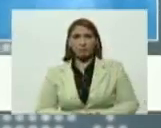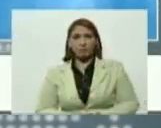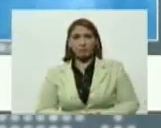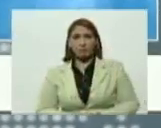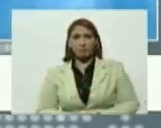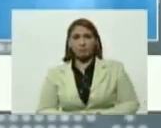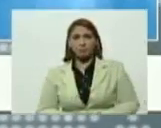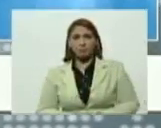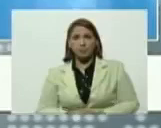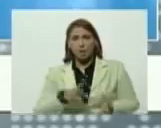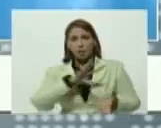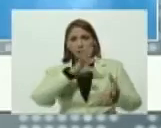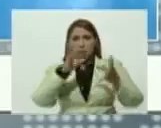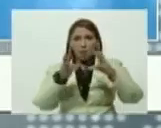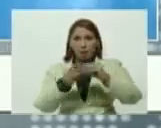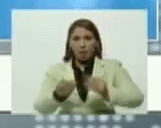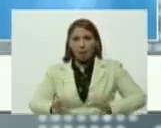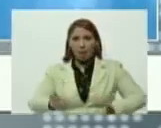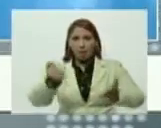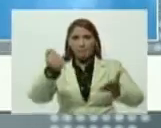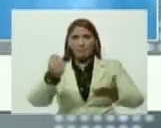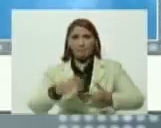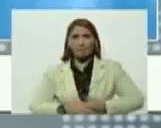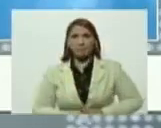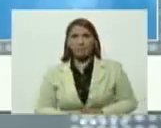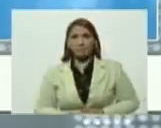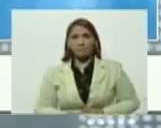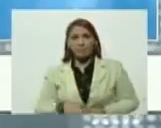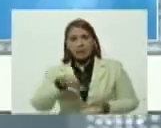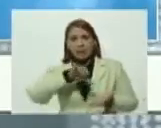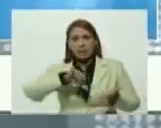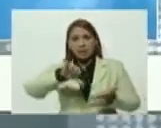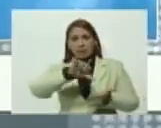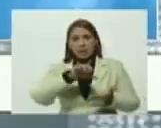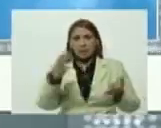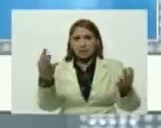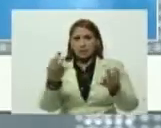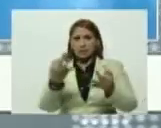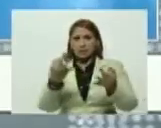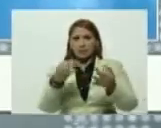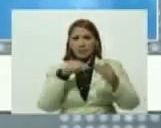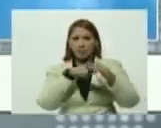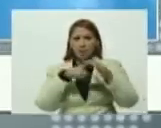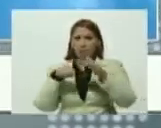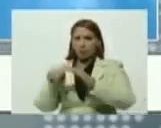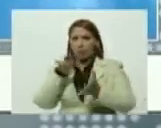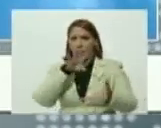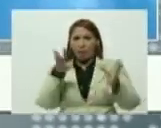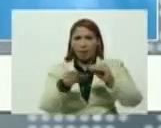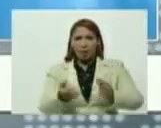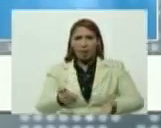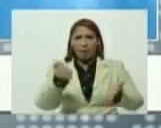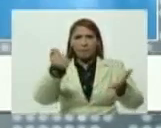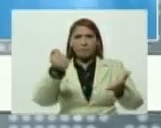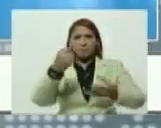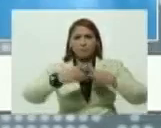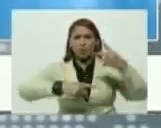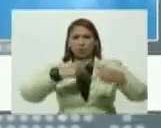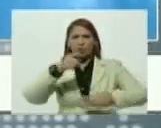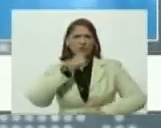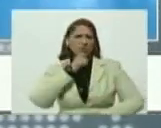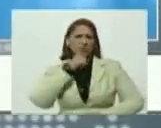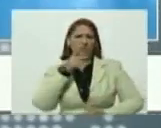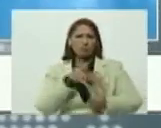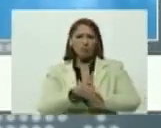los comités locales de abastecimiento y producción, para que el aceite esté siempre en los CLAP. ¿Producido por quién? Por la juventud.